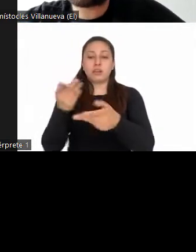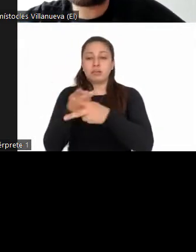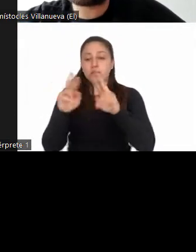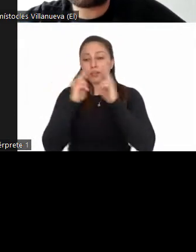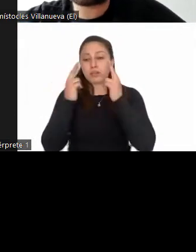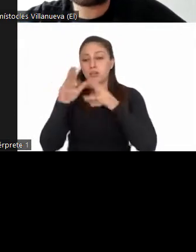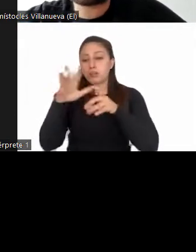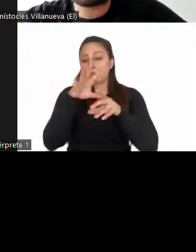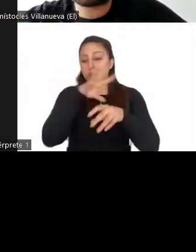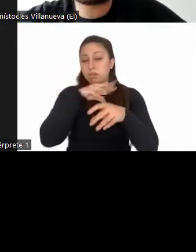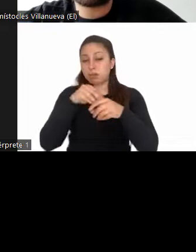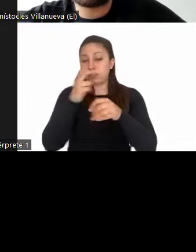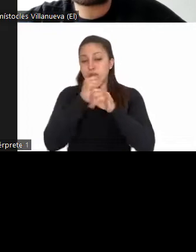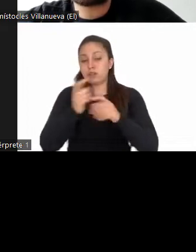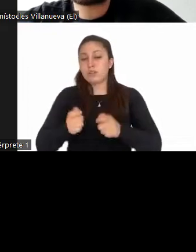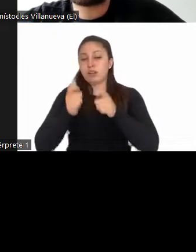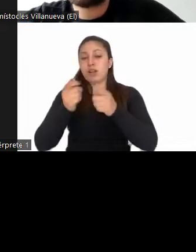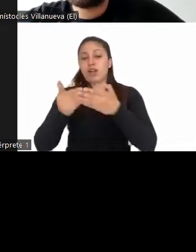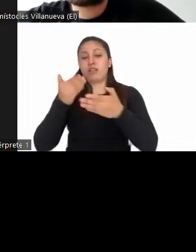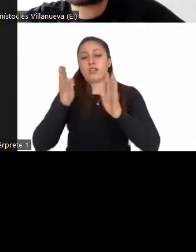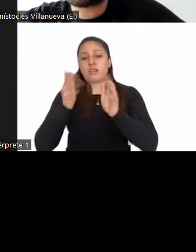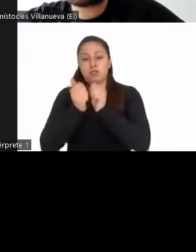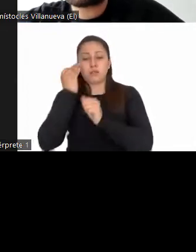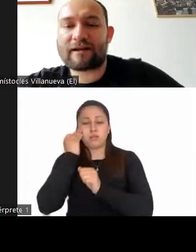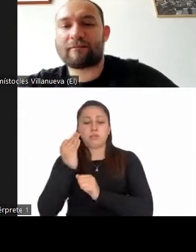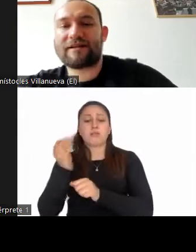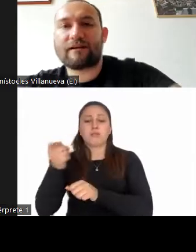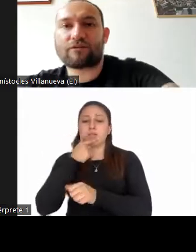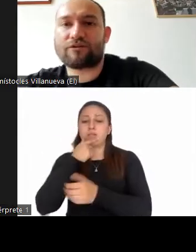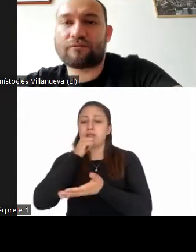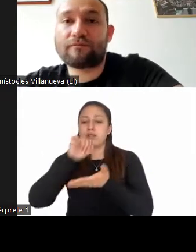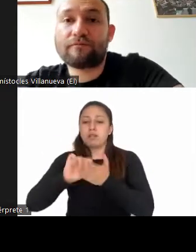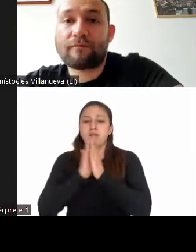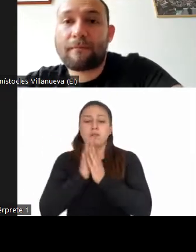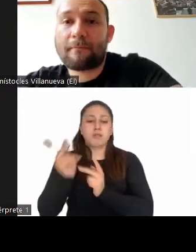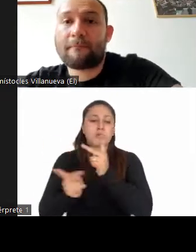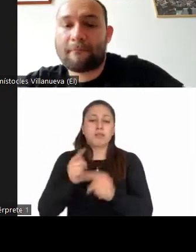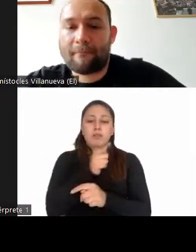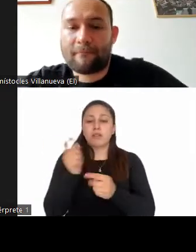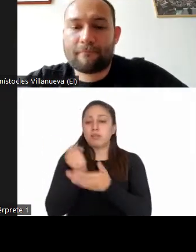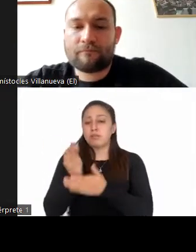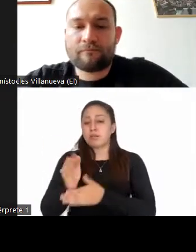cual solicito la dispensa de la lectura del acta en mención y se someta directamente a votación.